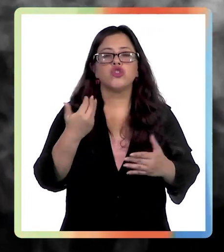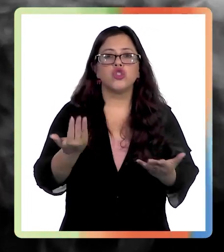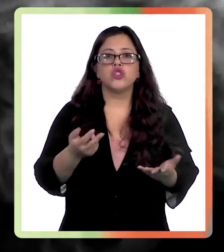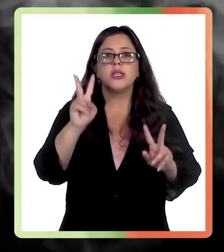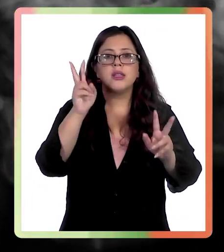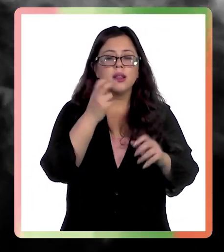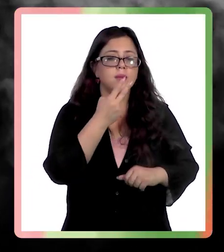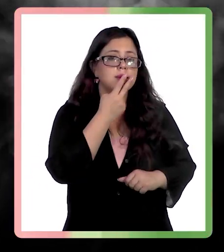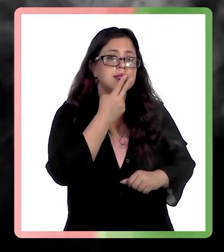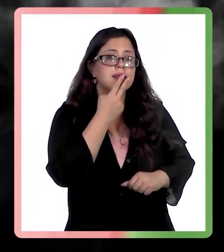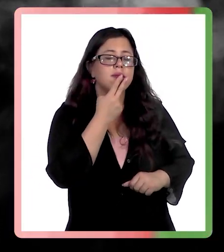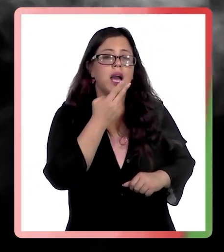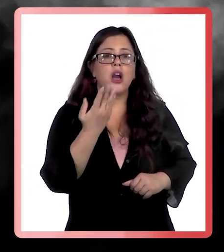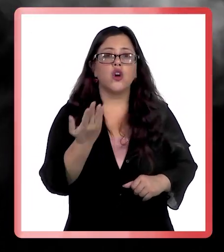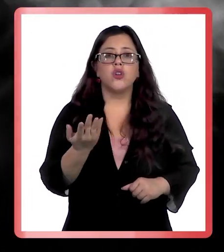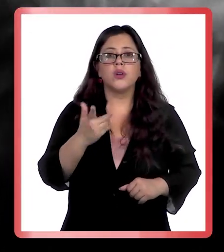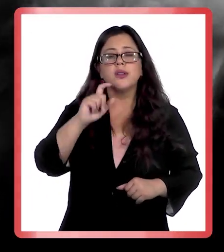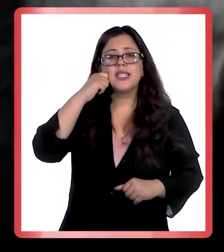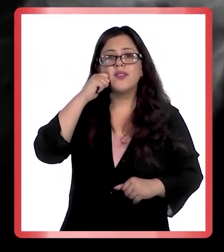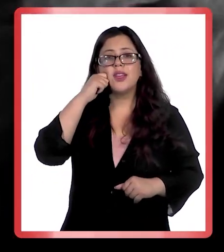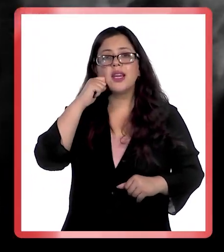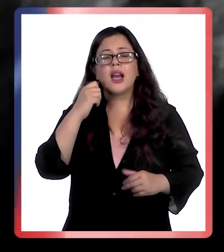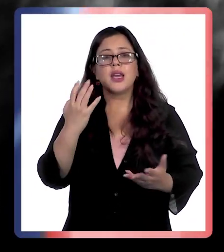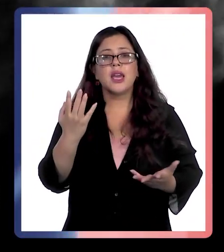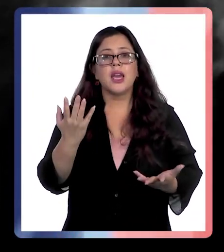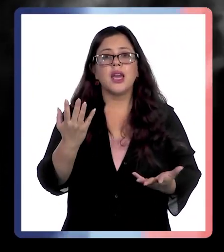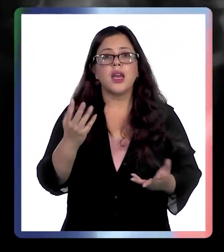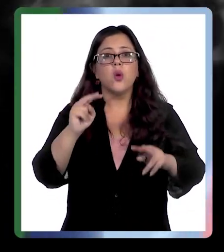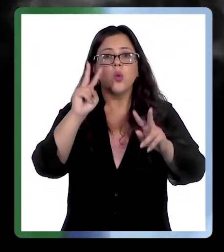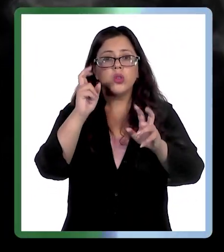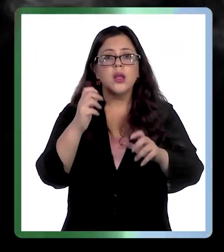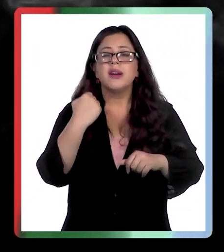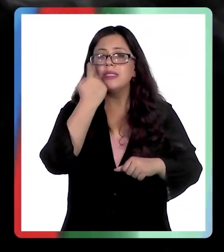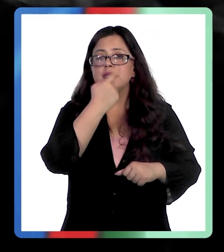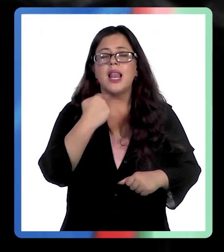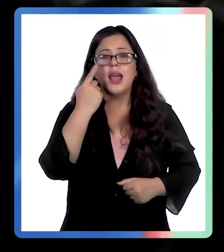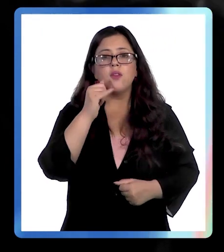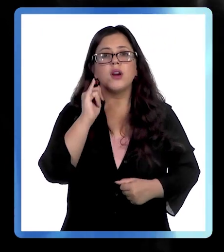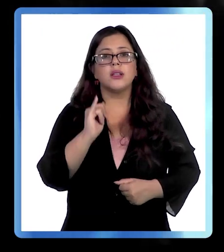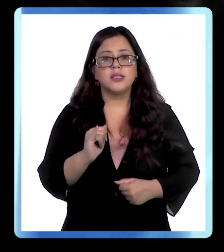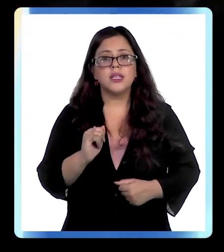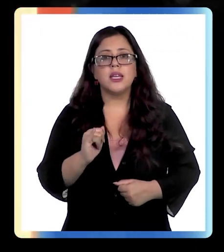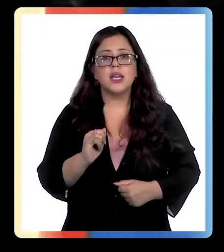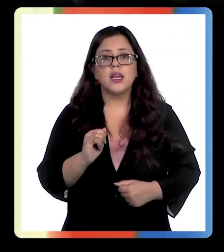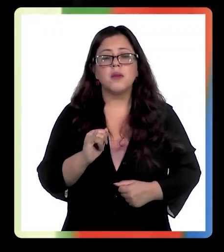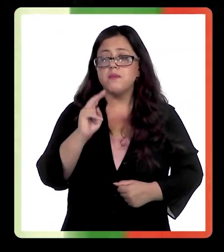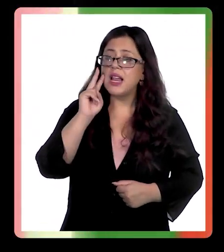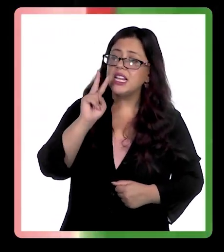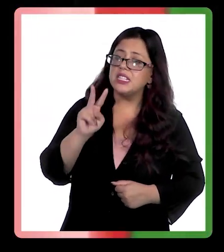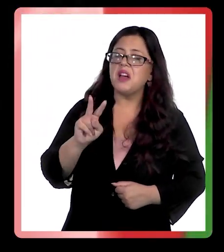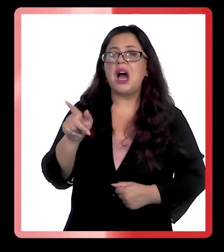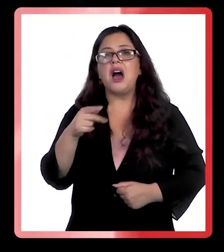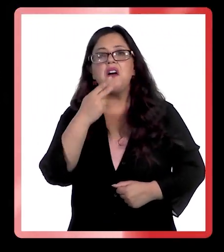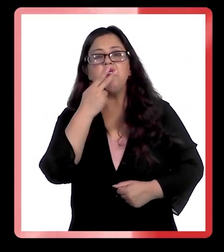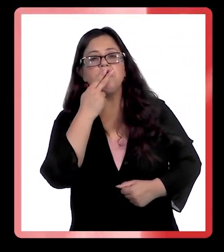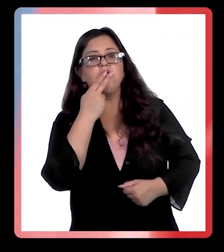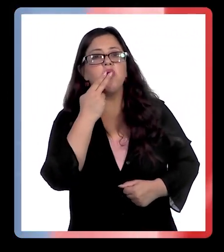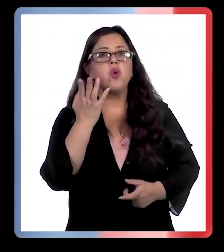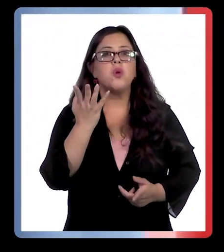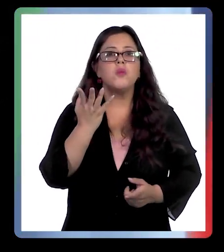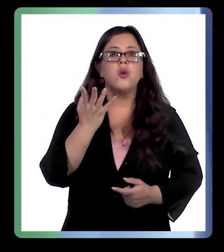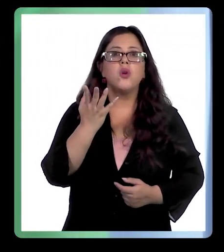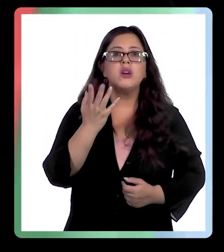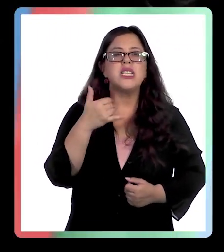finalmente el tabaco tiene un efecto local en la boca ya no solo estético muchos dicen a yo